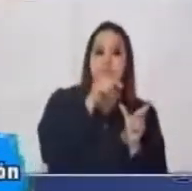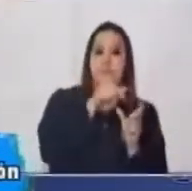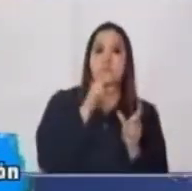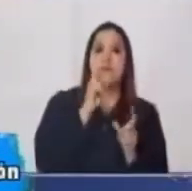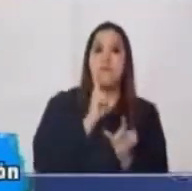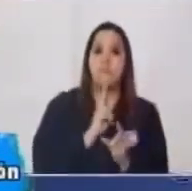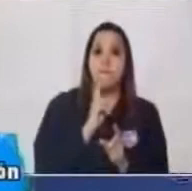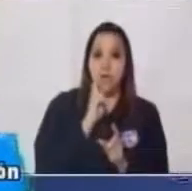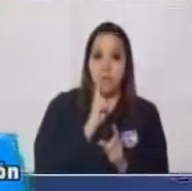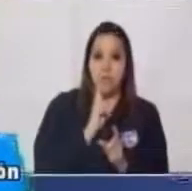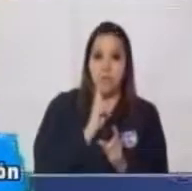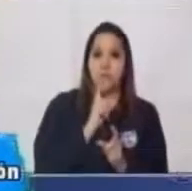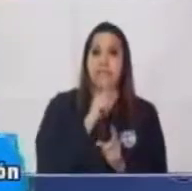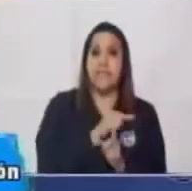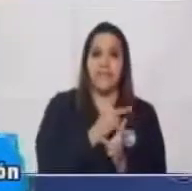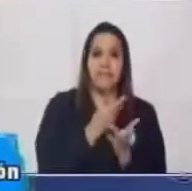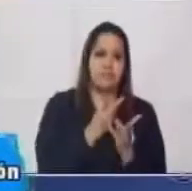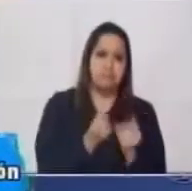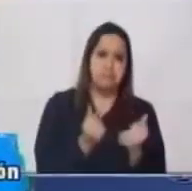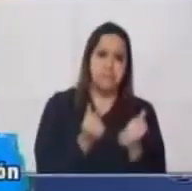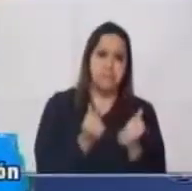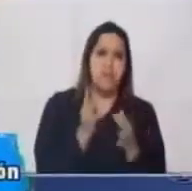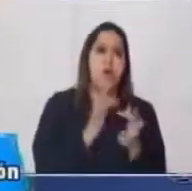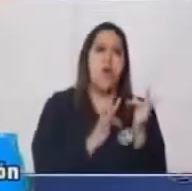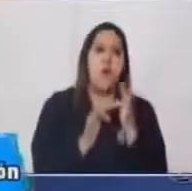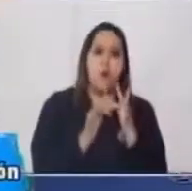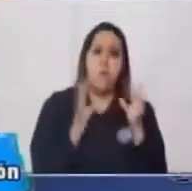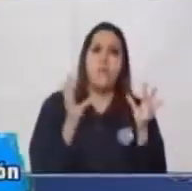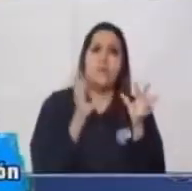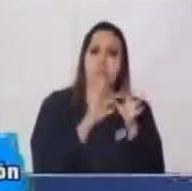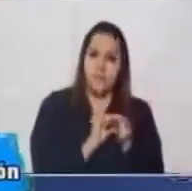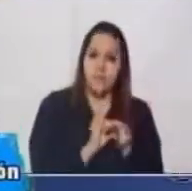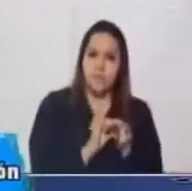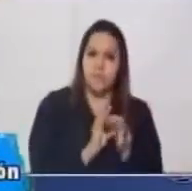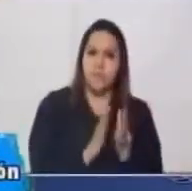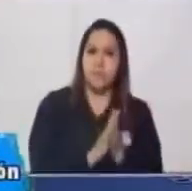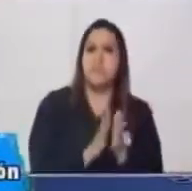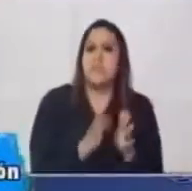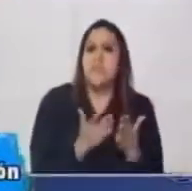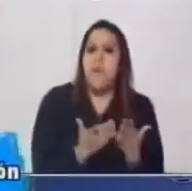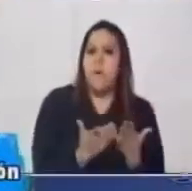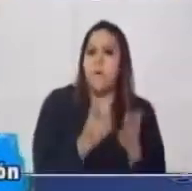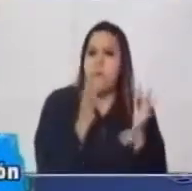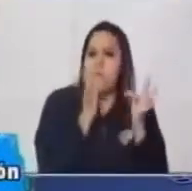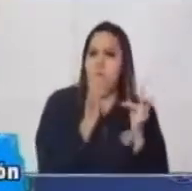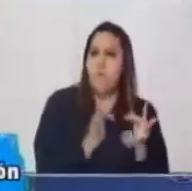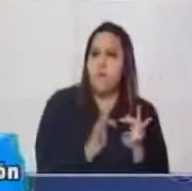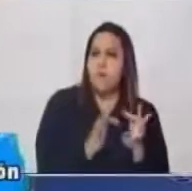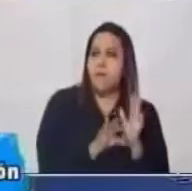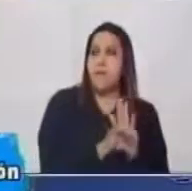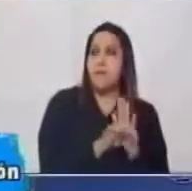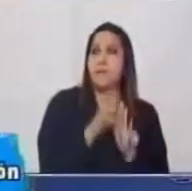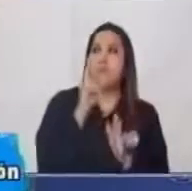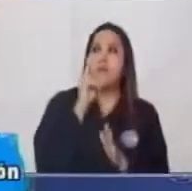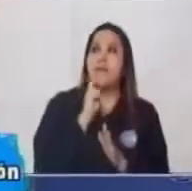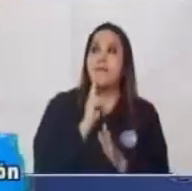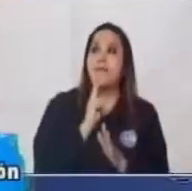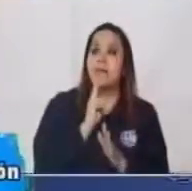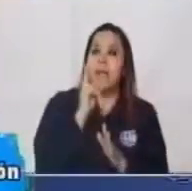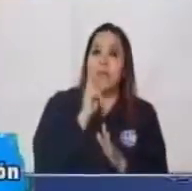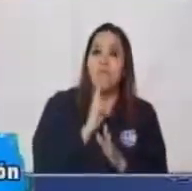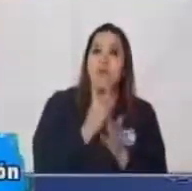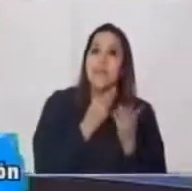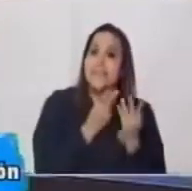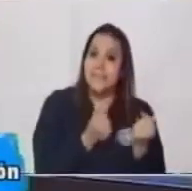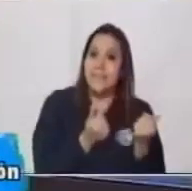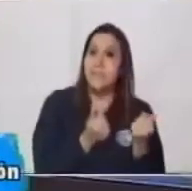Este verbo puede ser simple o puede ser compuesto. ¿De qué forma? El verbo es simple cuando